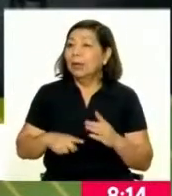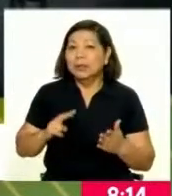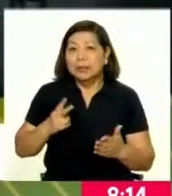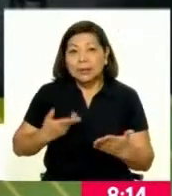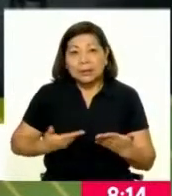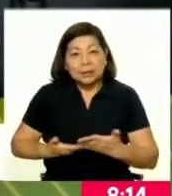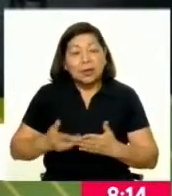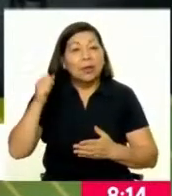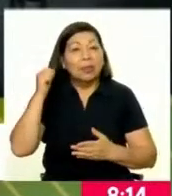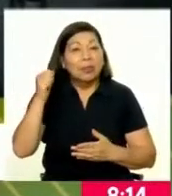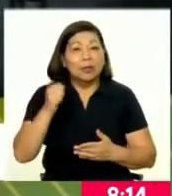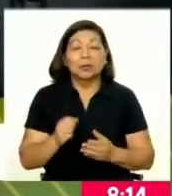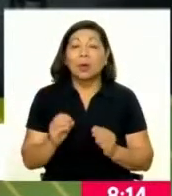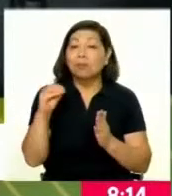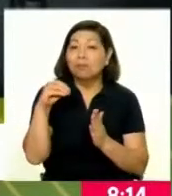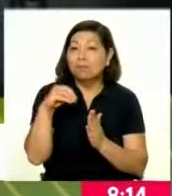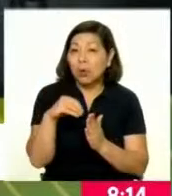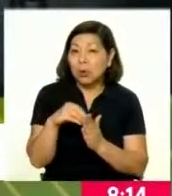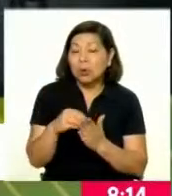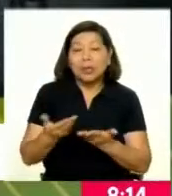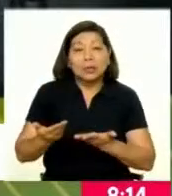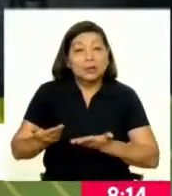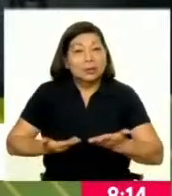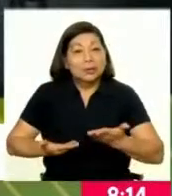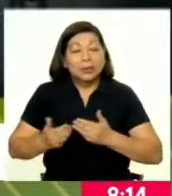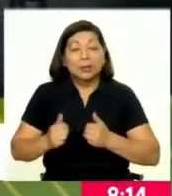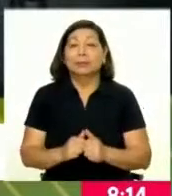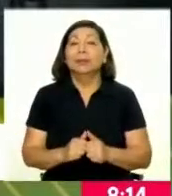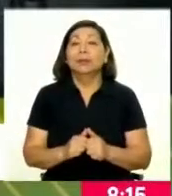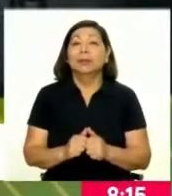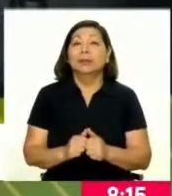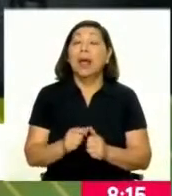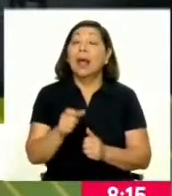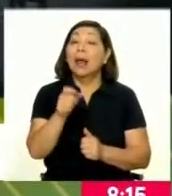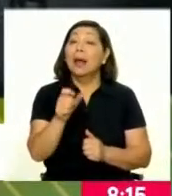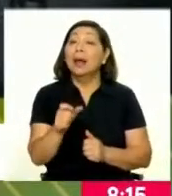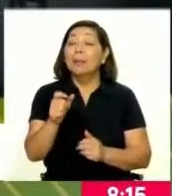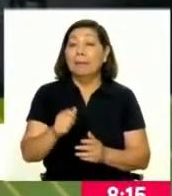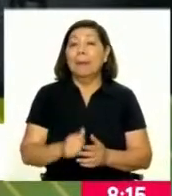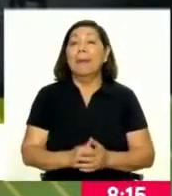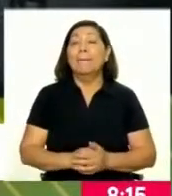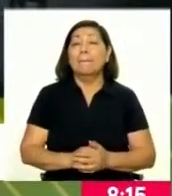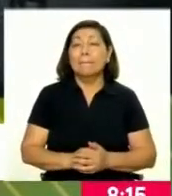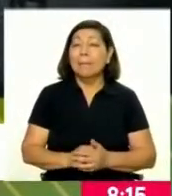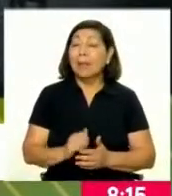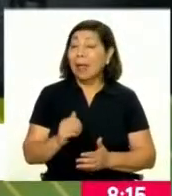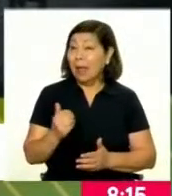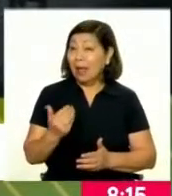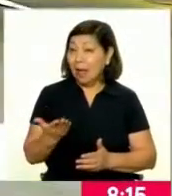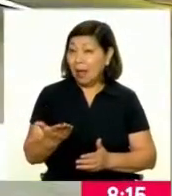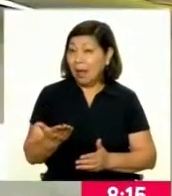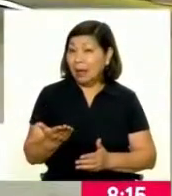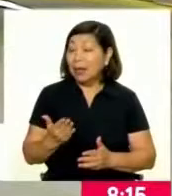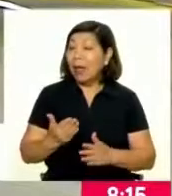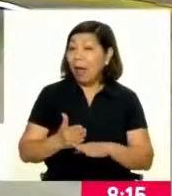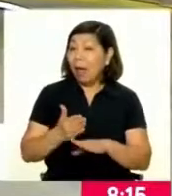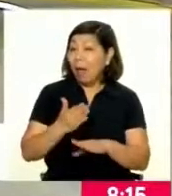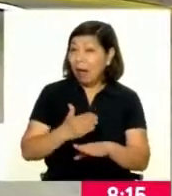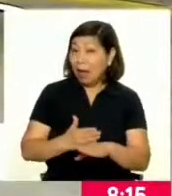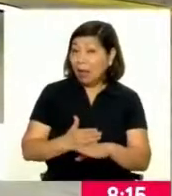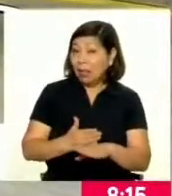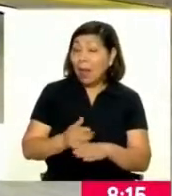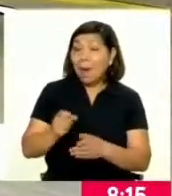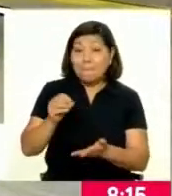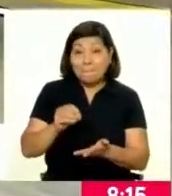garantizar estos derechos, ¿no? Poniendo nuestro servicio, ¿no? a la ciudadanía. ¿Ha habido ocasiones en que han tenido que asignar